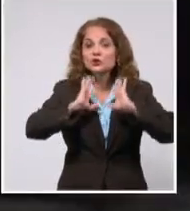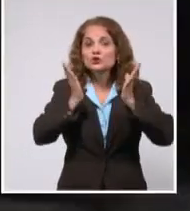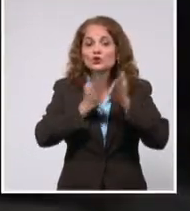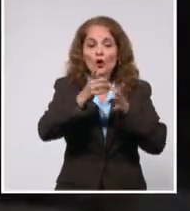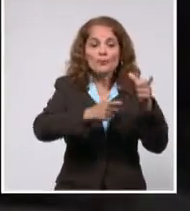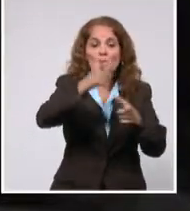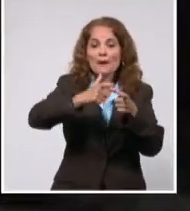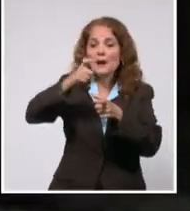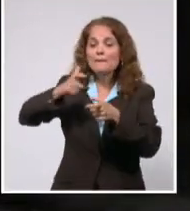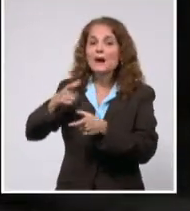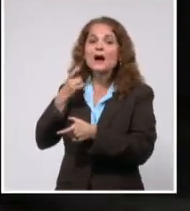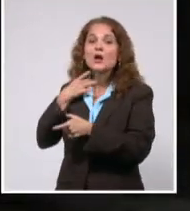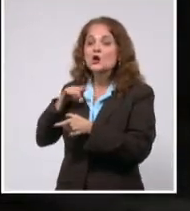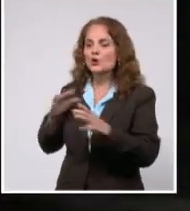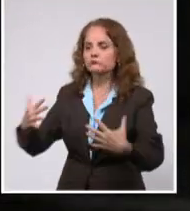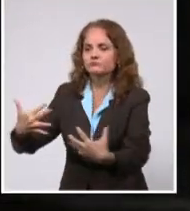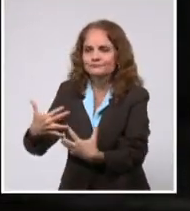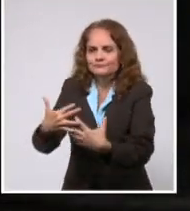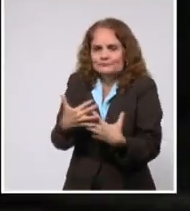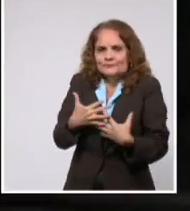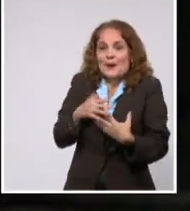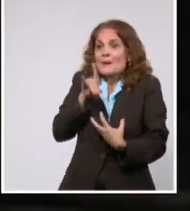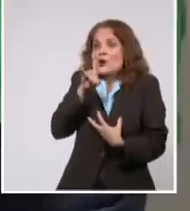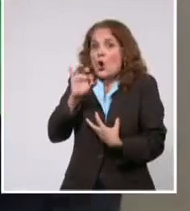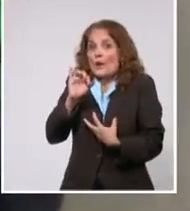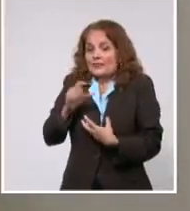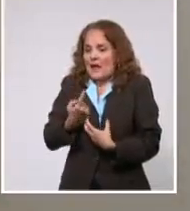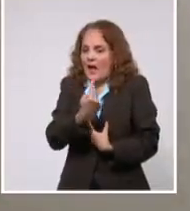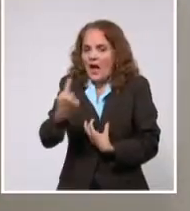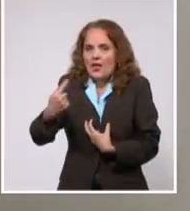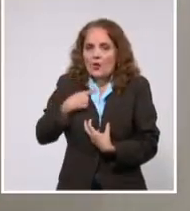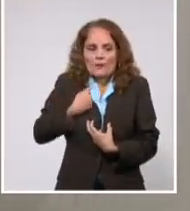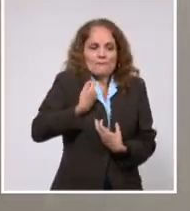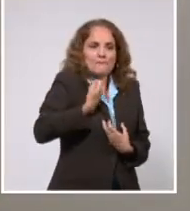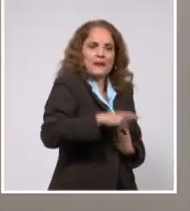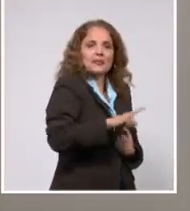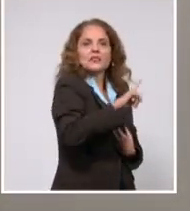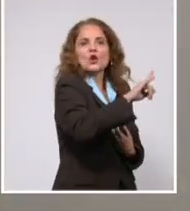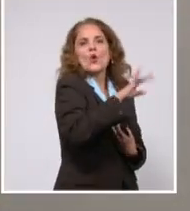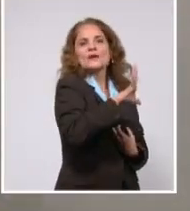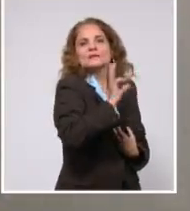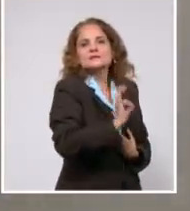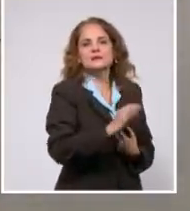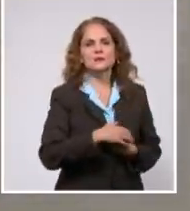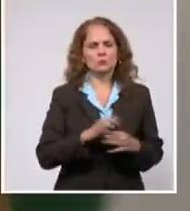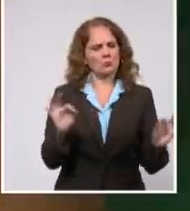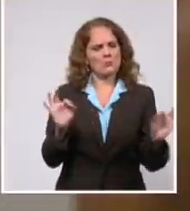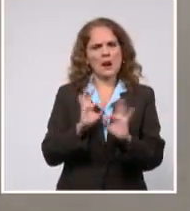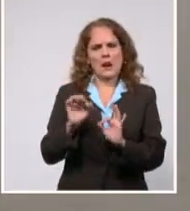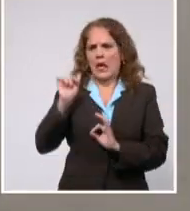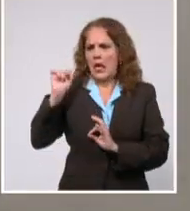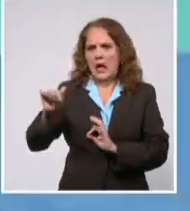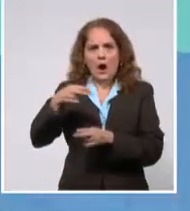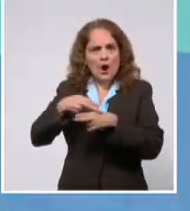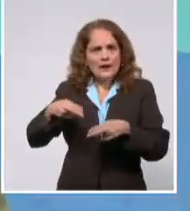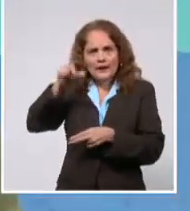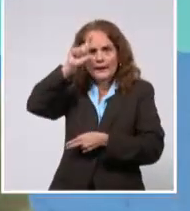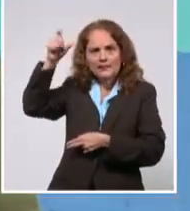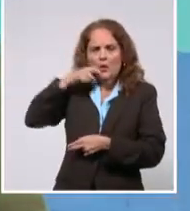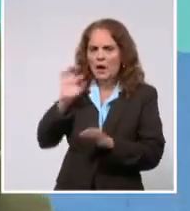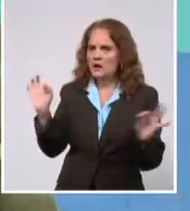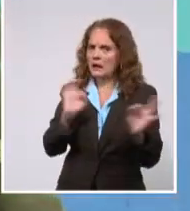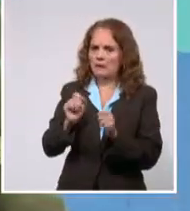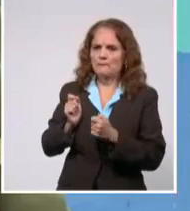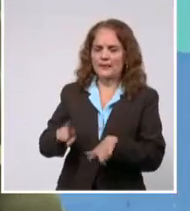cada pomo, para luego venderlos a 95. Ninguno de ellos salió a la venta en el centro estatal. En este momento hay